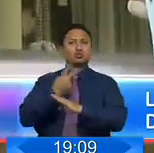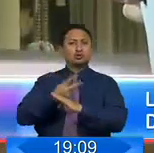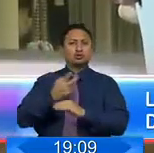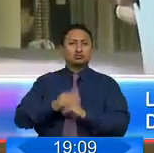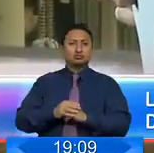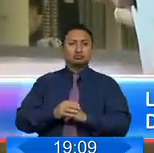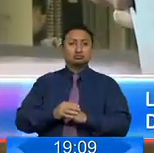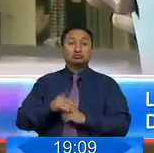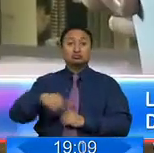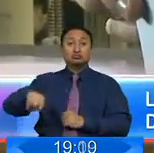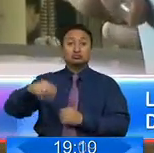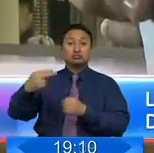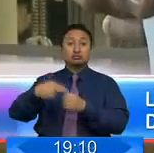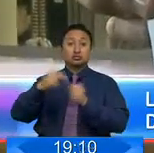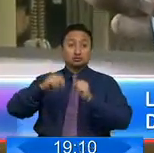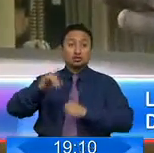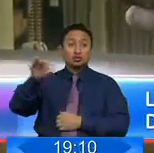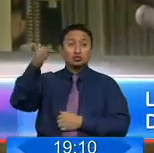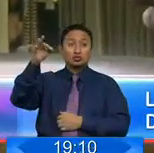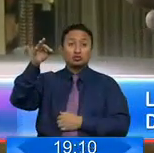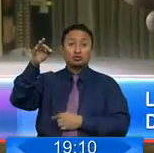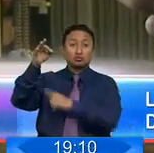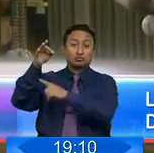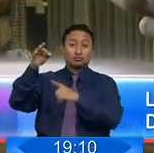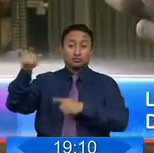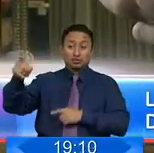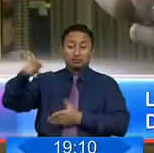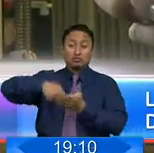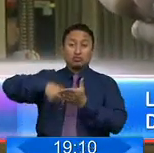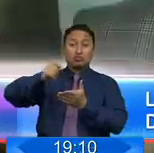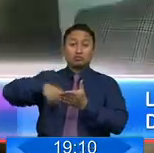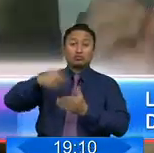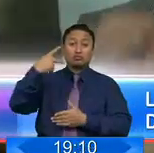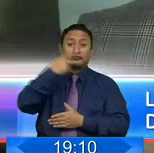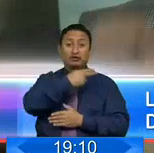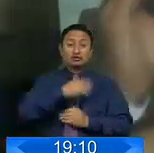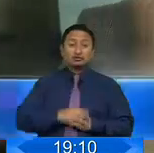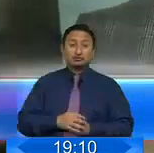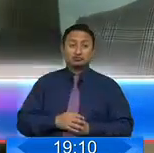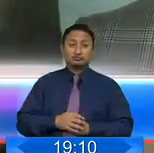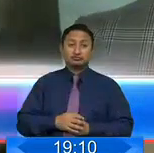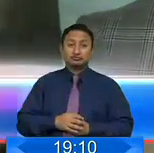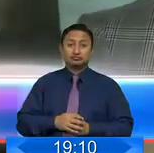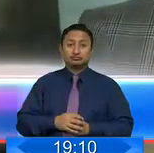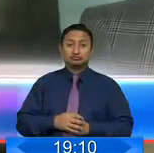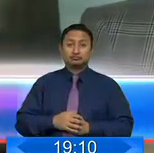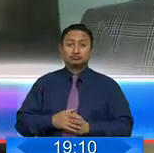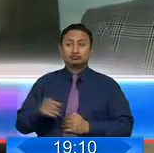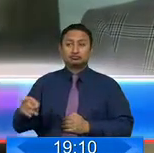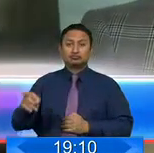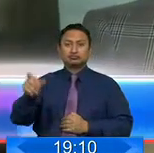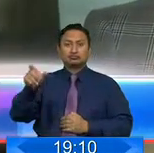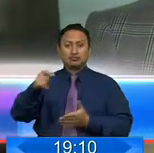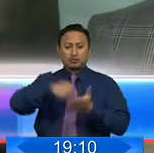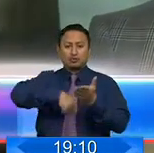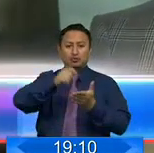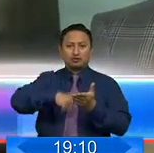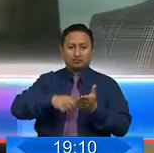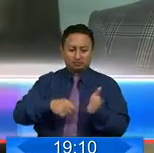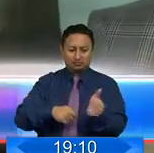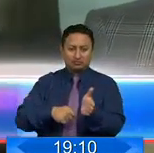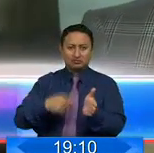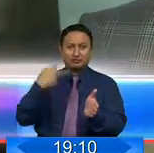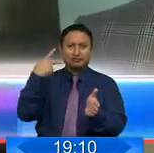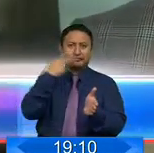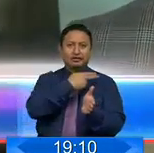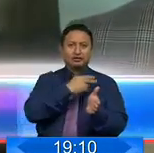esa participación con un documento donde la firma sería falsa. Es una burda falsificación de su firma y rúbrica,